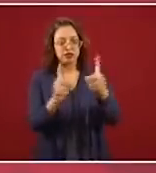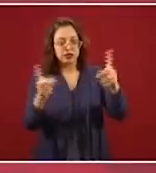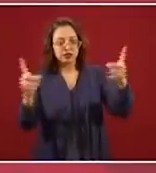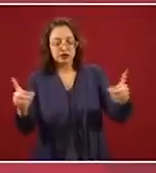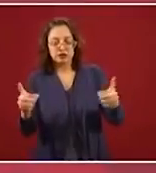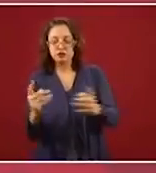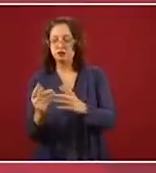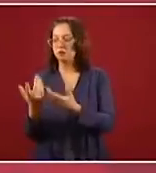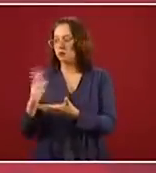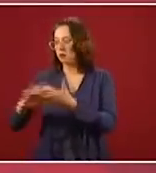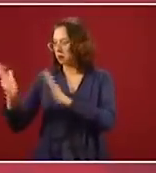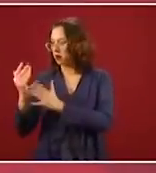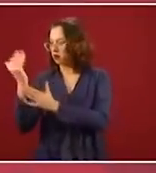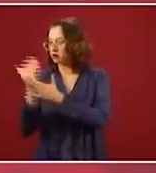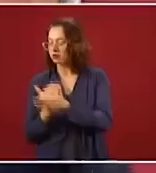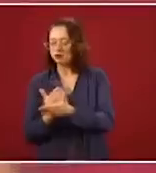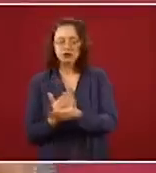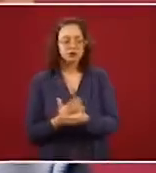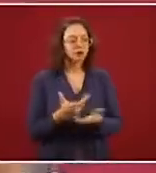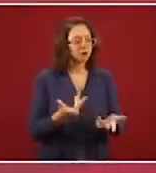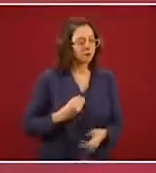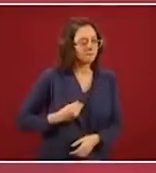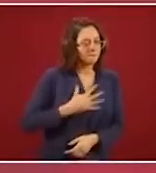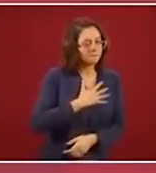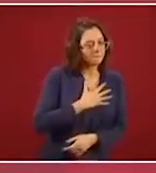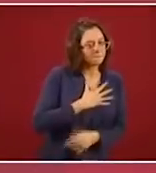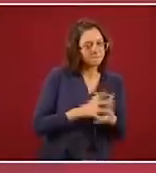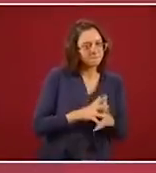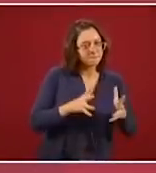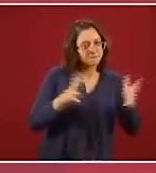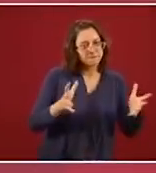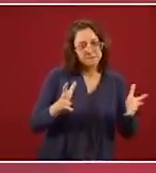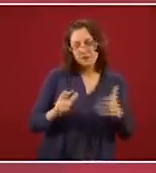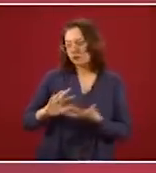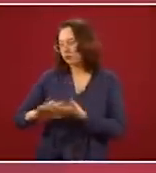bienestar, menos violencia. Más cultura, menos violencia.